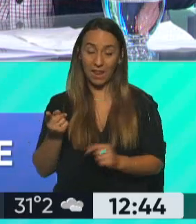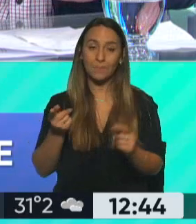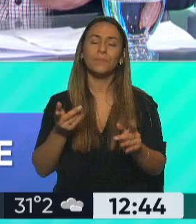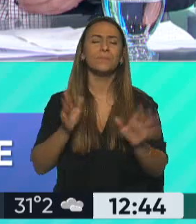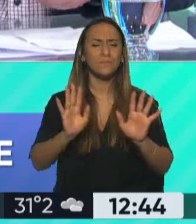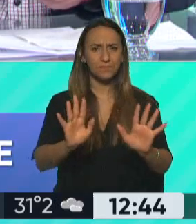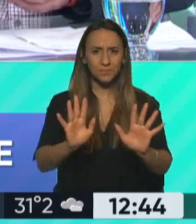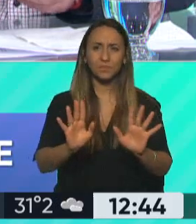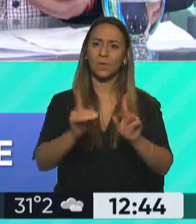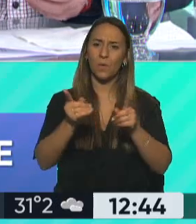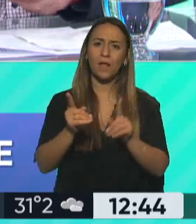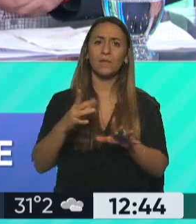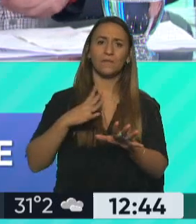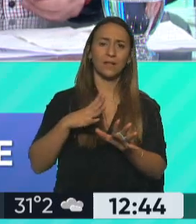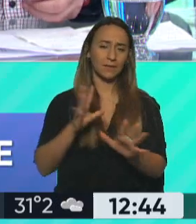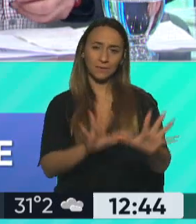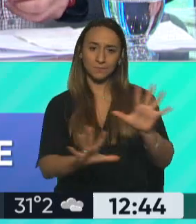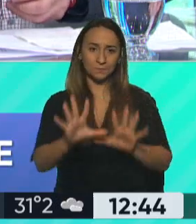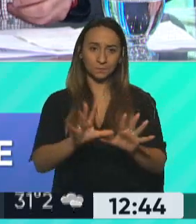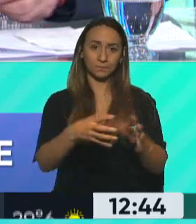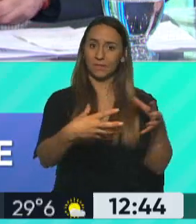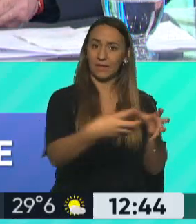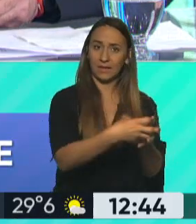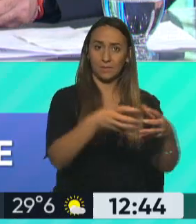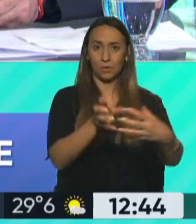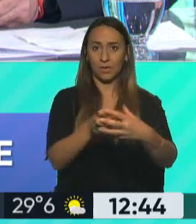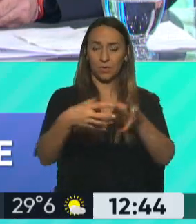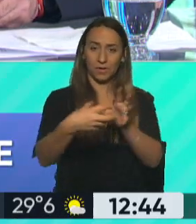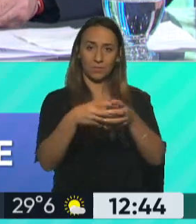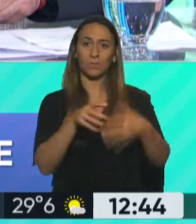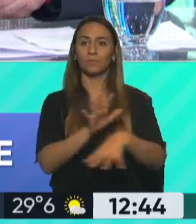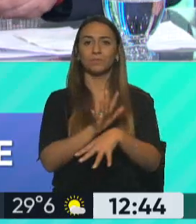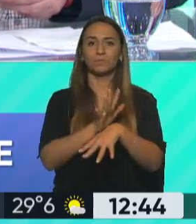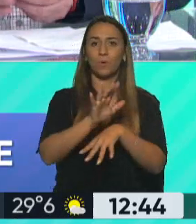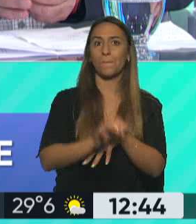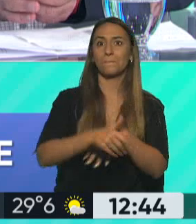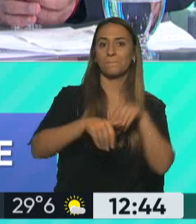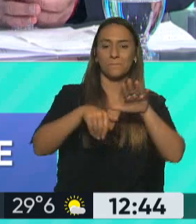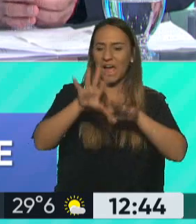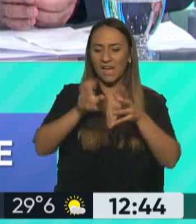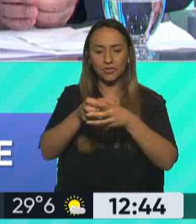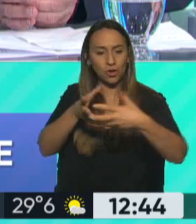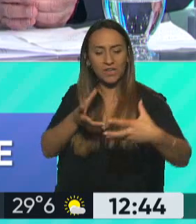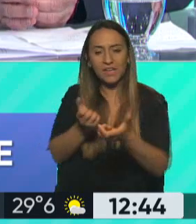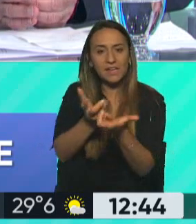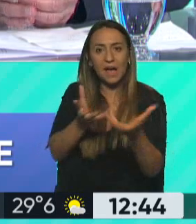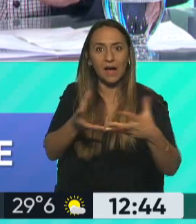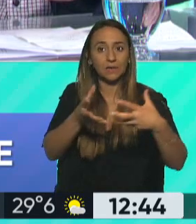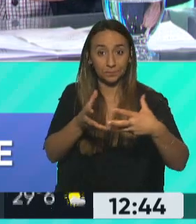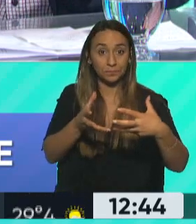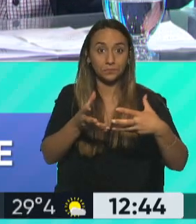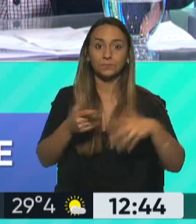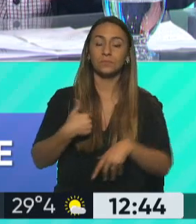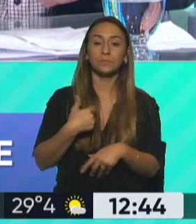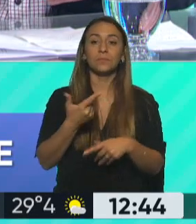que ir conformando y articulando mayorías para los proyectos que el presidente electo va a querer ir enviando al Congreso Nacional. Hay